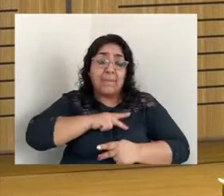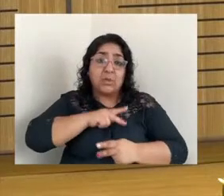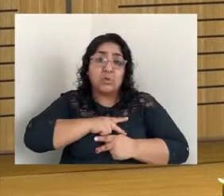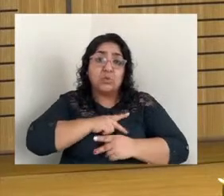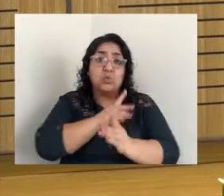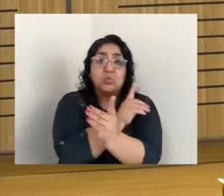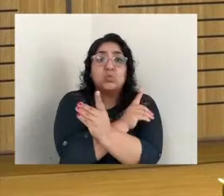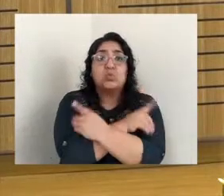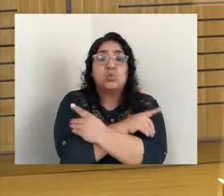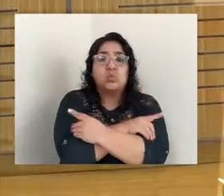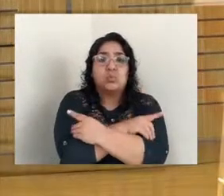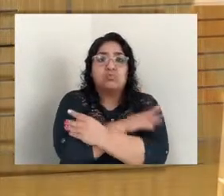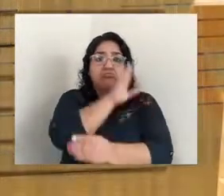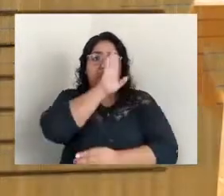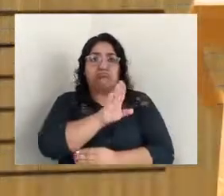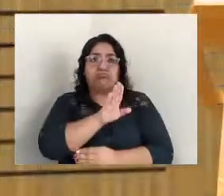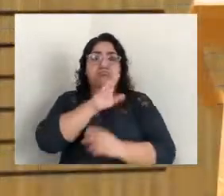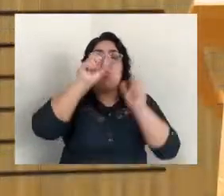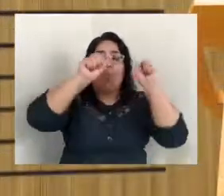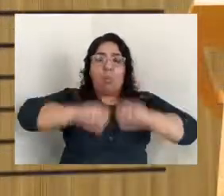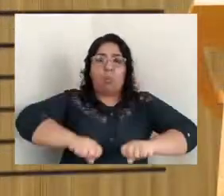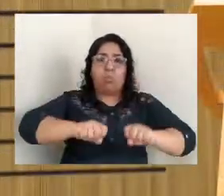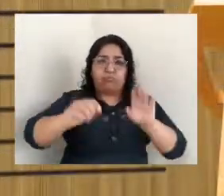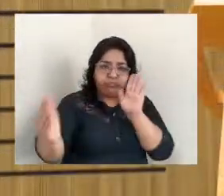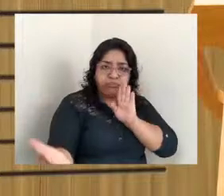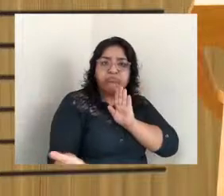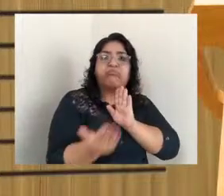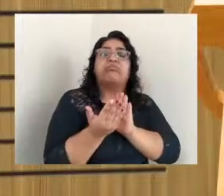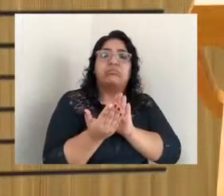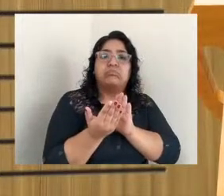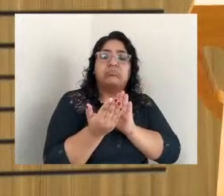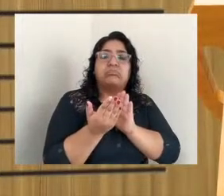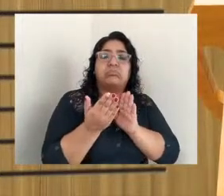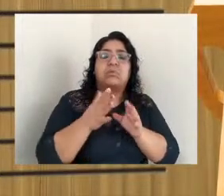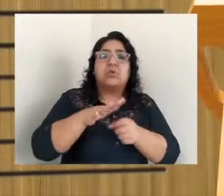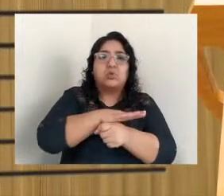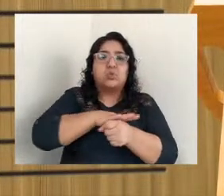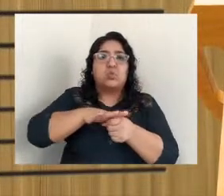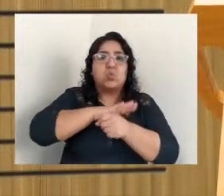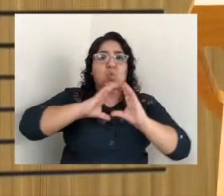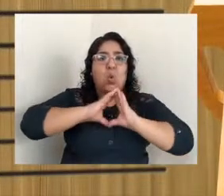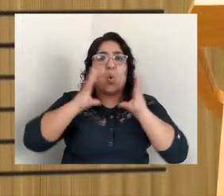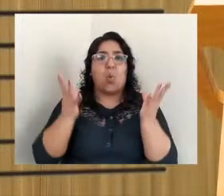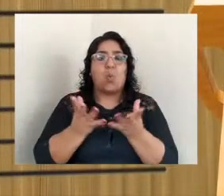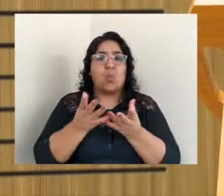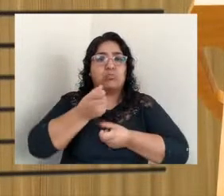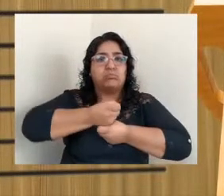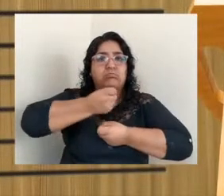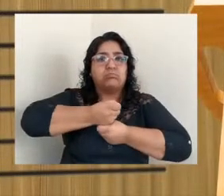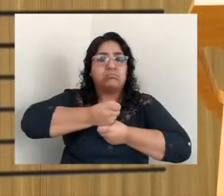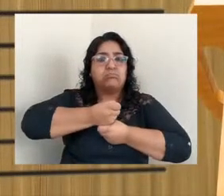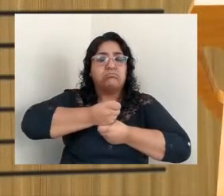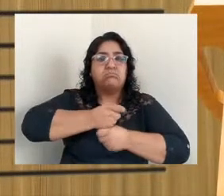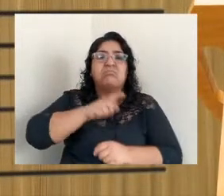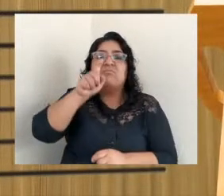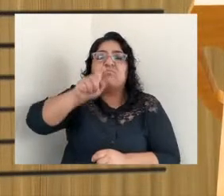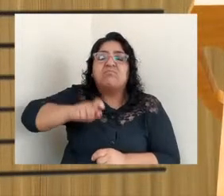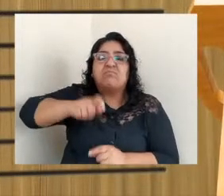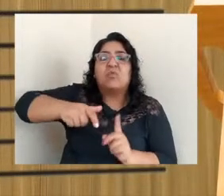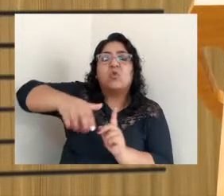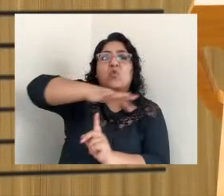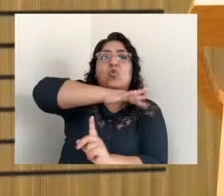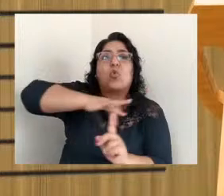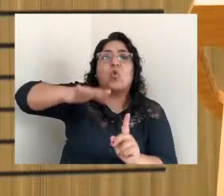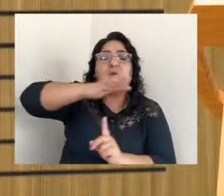y disciplinares, que les permitirán afrontar los desafíos del mundo laboral, de las necesidades del